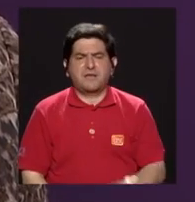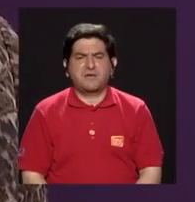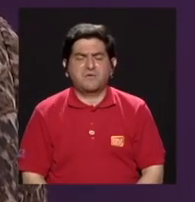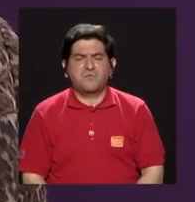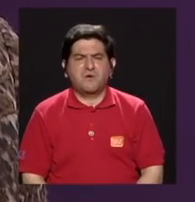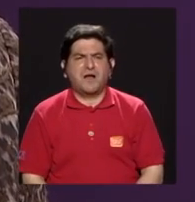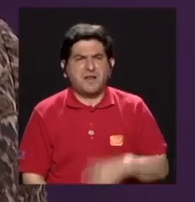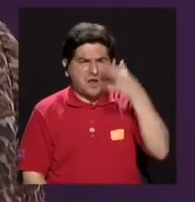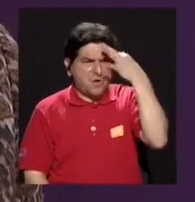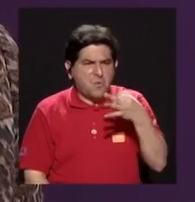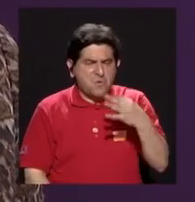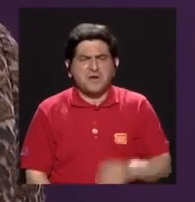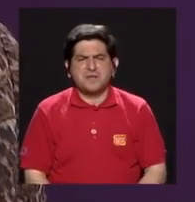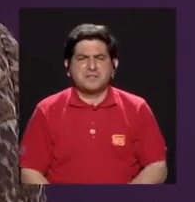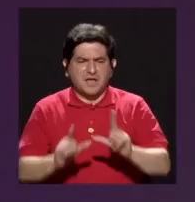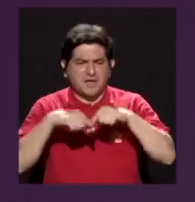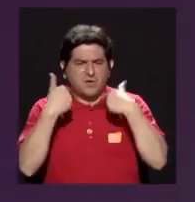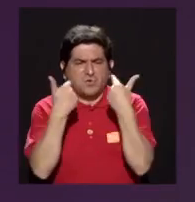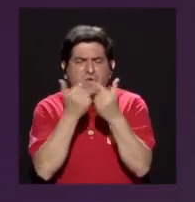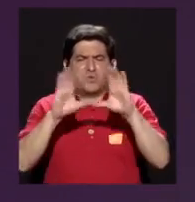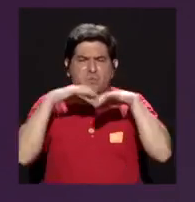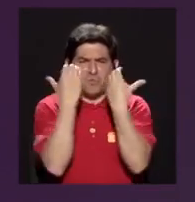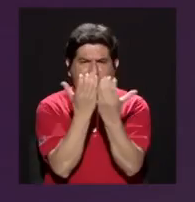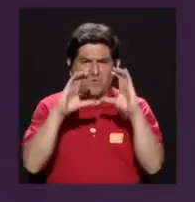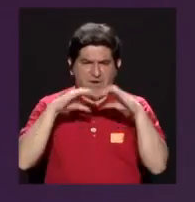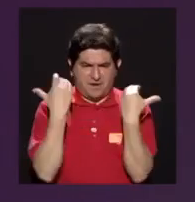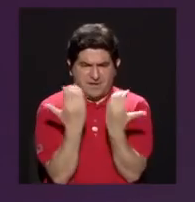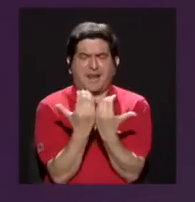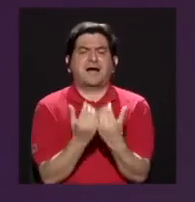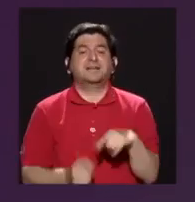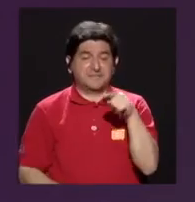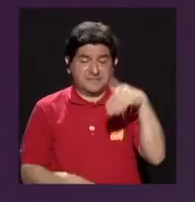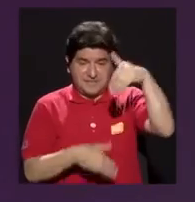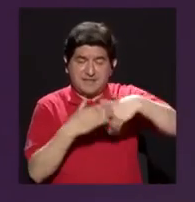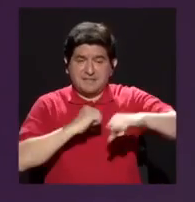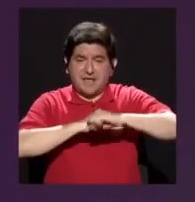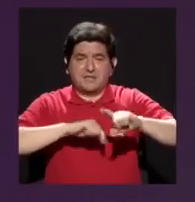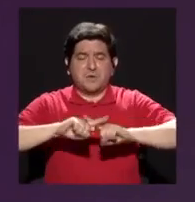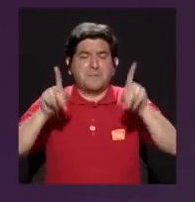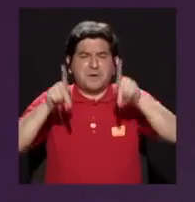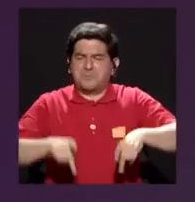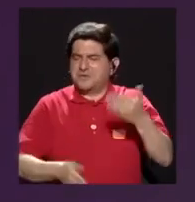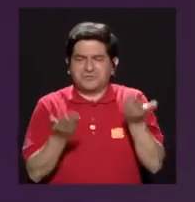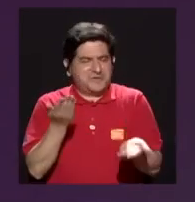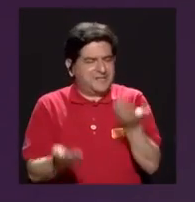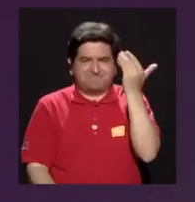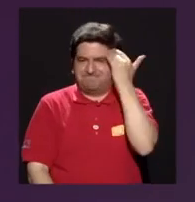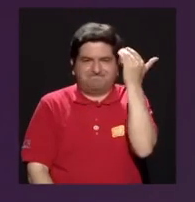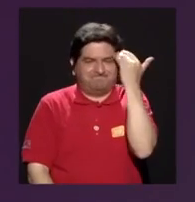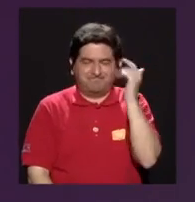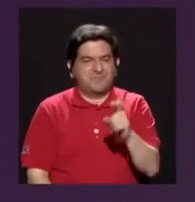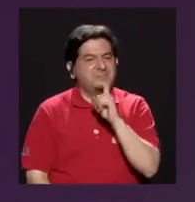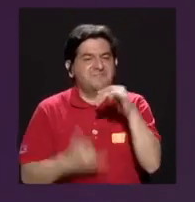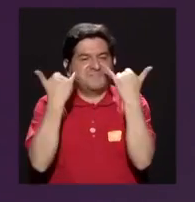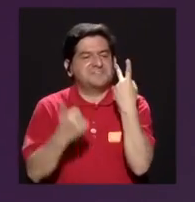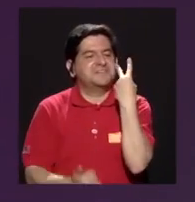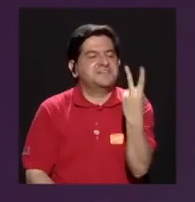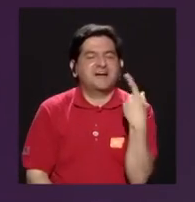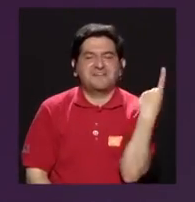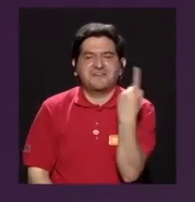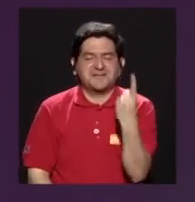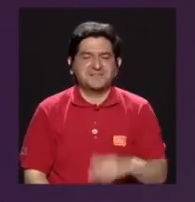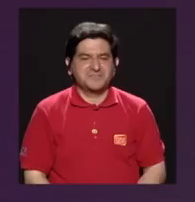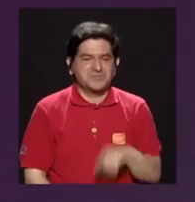clasistas verdad dentro de los dentro de los anuncios pero tal vez la gente no está tan consciente o sabe a veces le es difícil ya ver sólo el